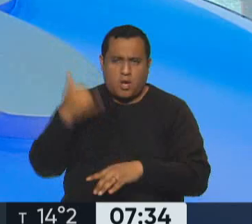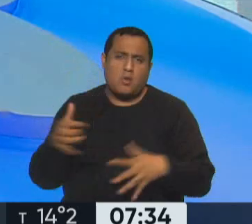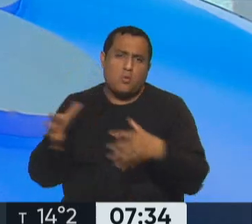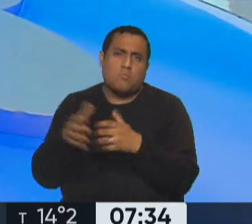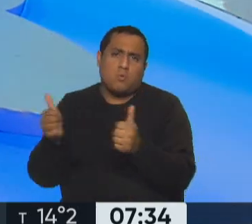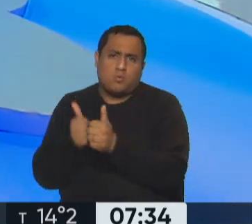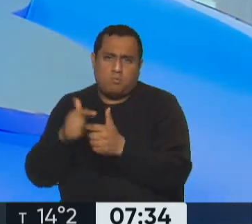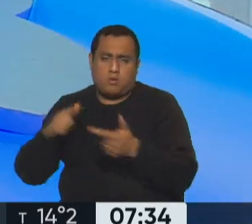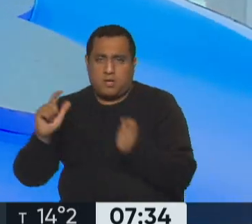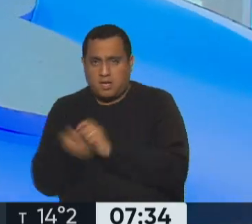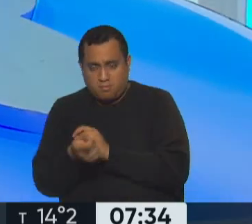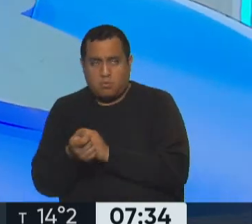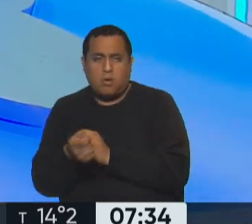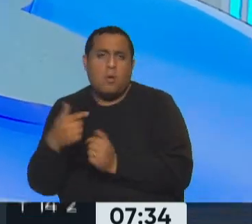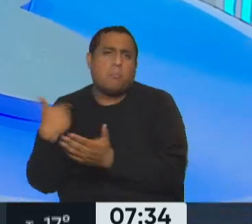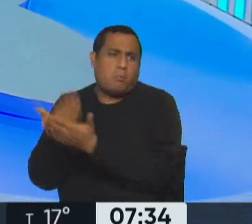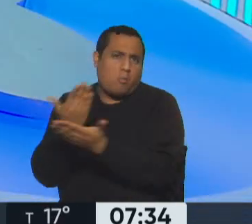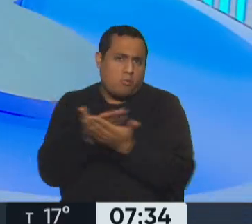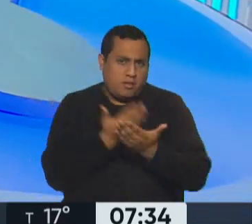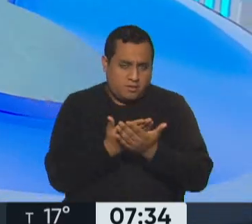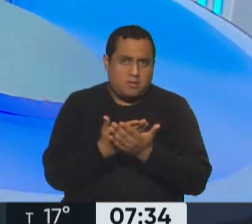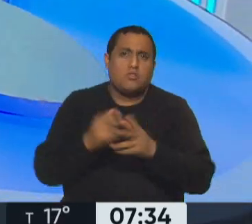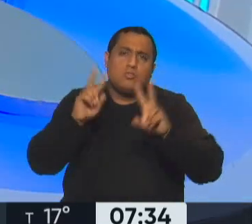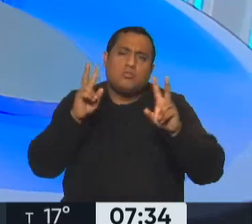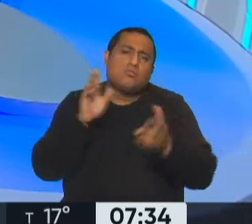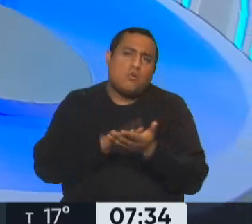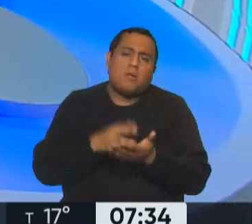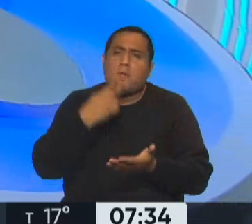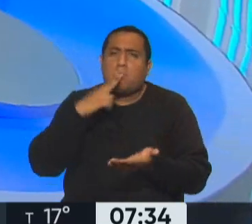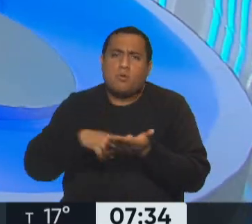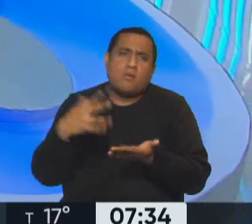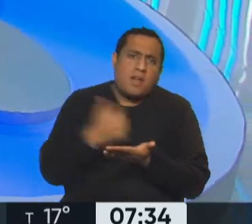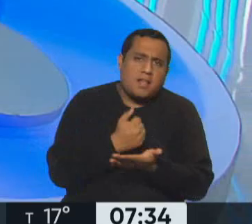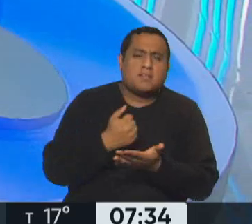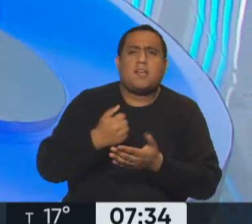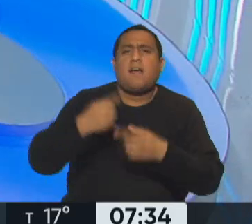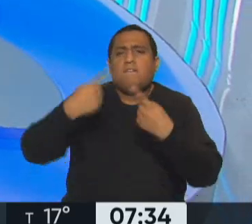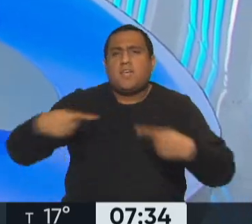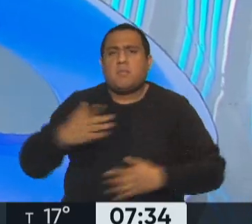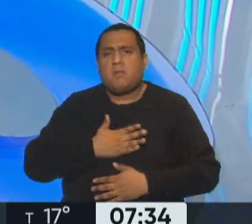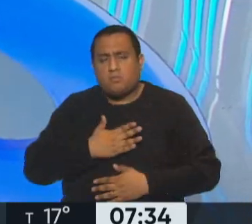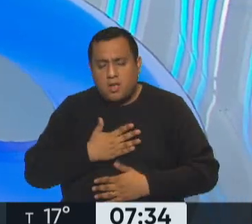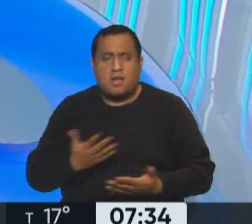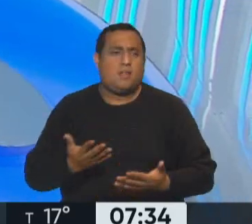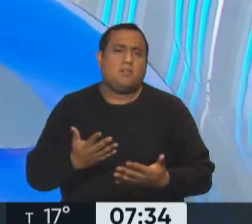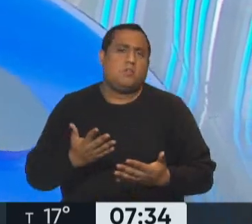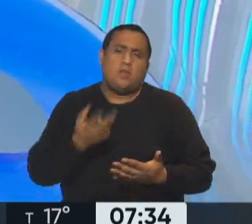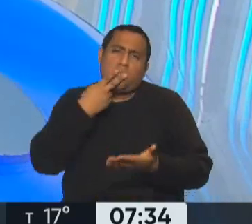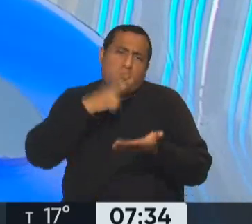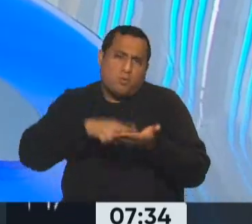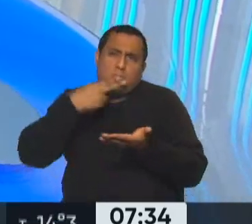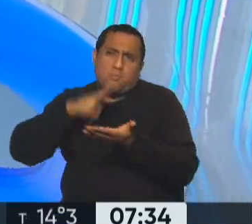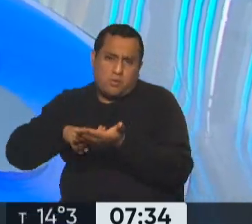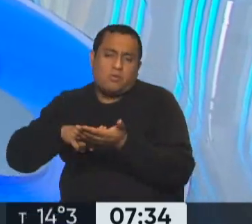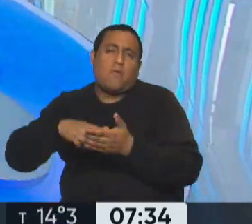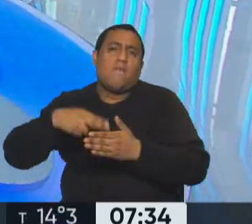el cambio que presentó sus propuestas que tienen que ver con impuesto a las ganancias personales digo son son impuestos que vencen